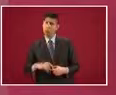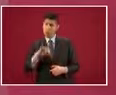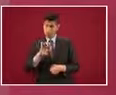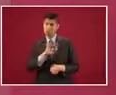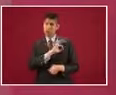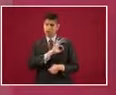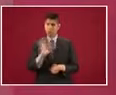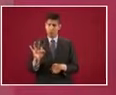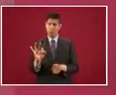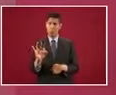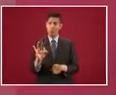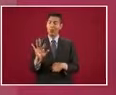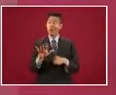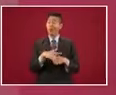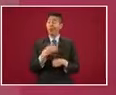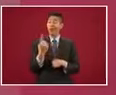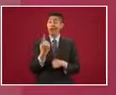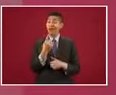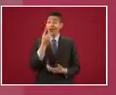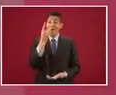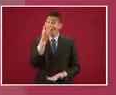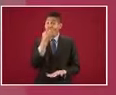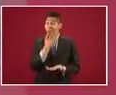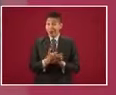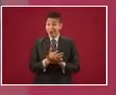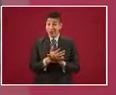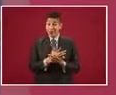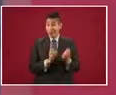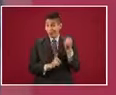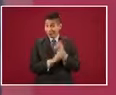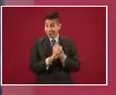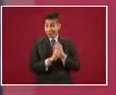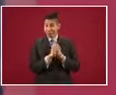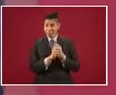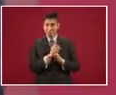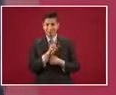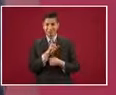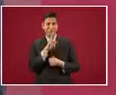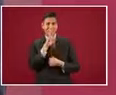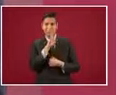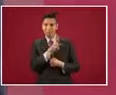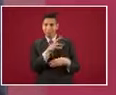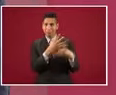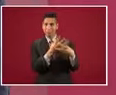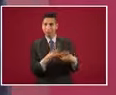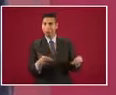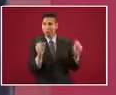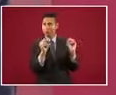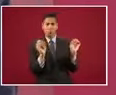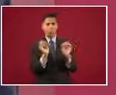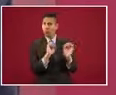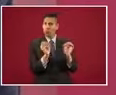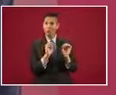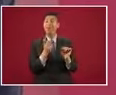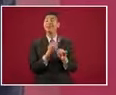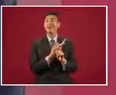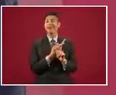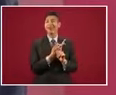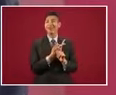porque no solo es resolver este problema que nos heredaron